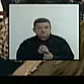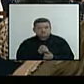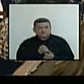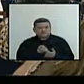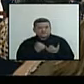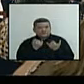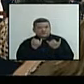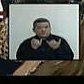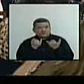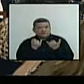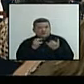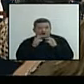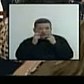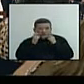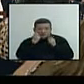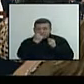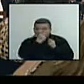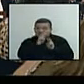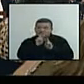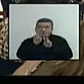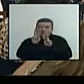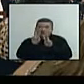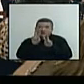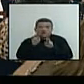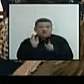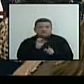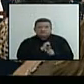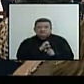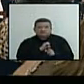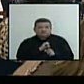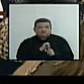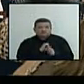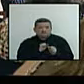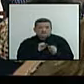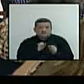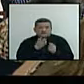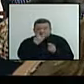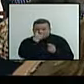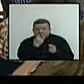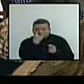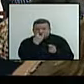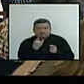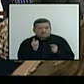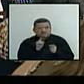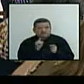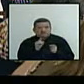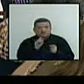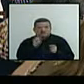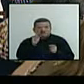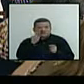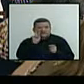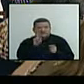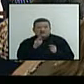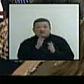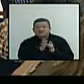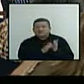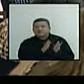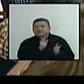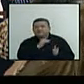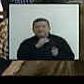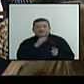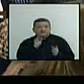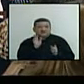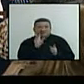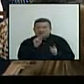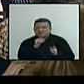ahora nosotros ya no tenemos que tener deseos de ver a Jesús como aquellos